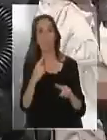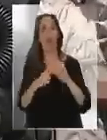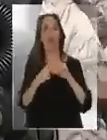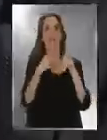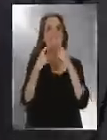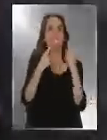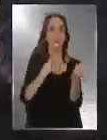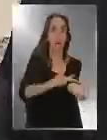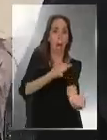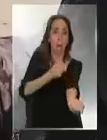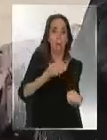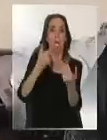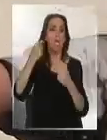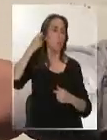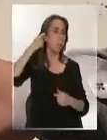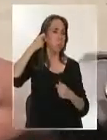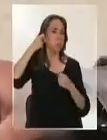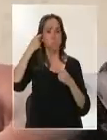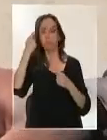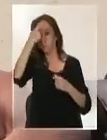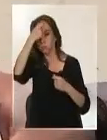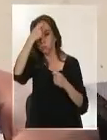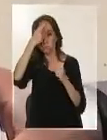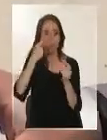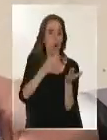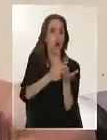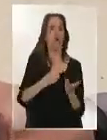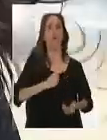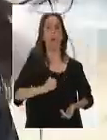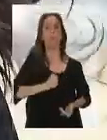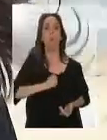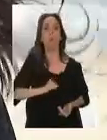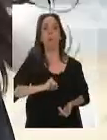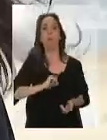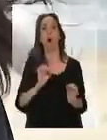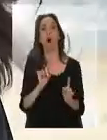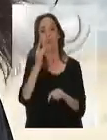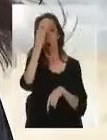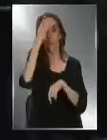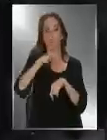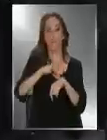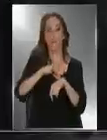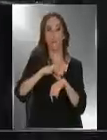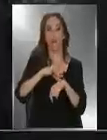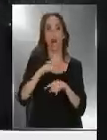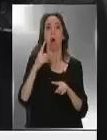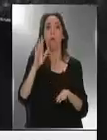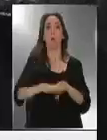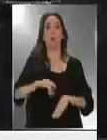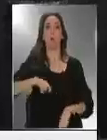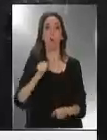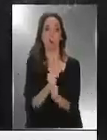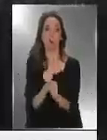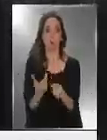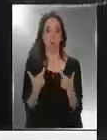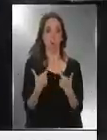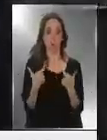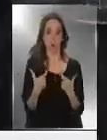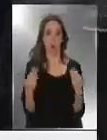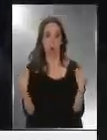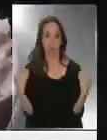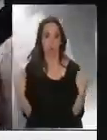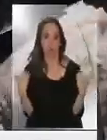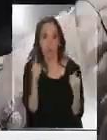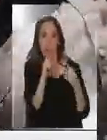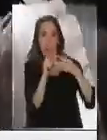exámenes de rutina y ahí nosotros vamos mejorando las condiciones para evitar enfermedades laborales. Plan de entrenamiento que comienza a